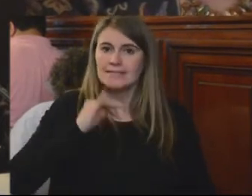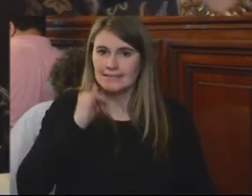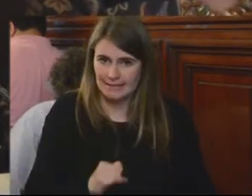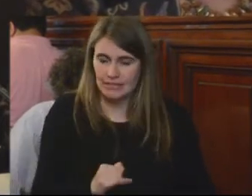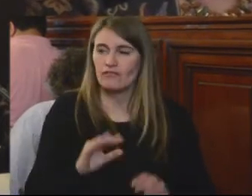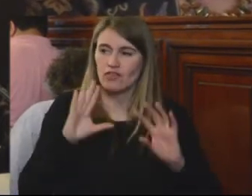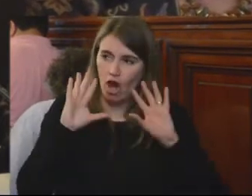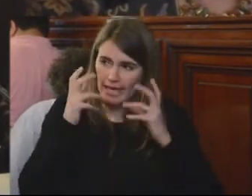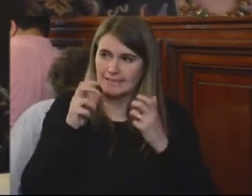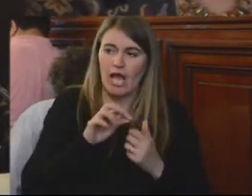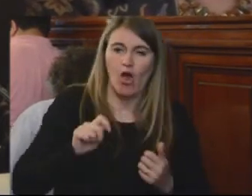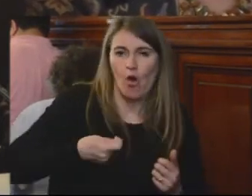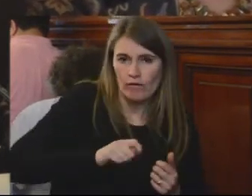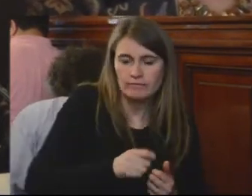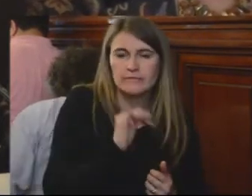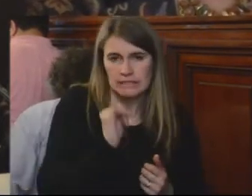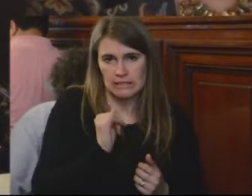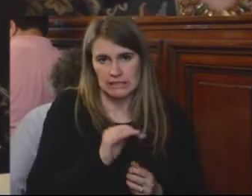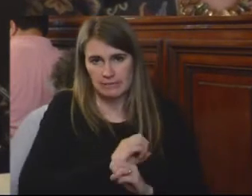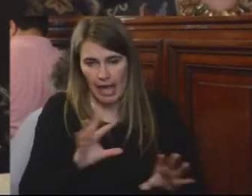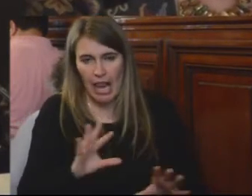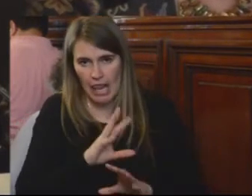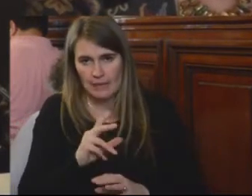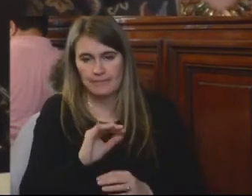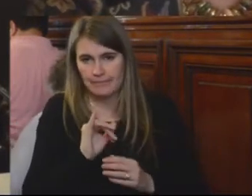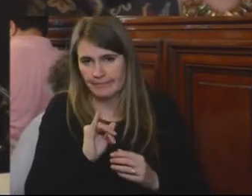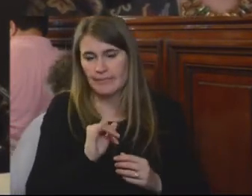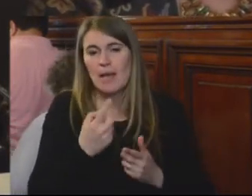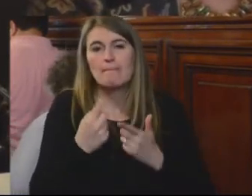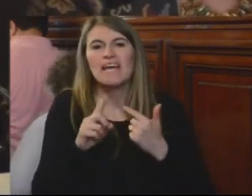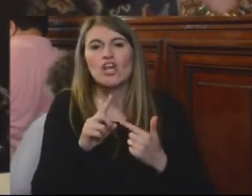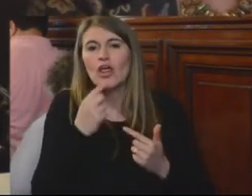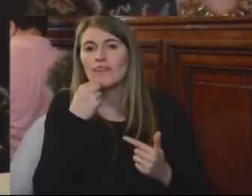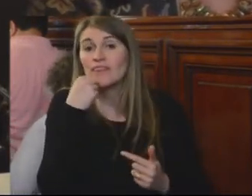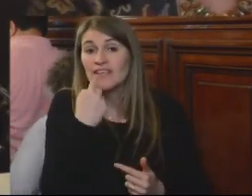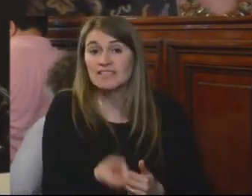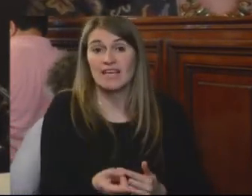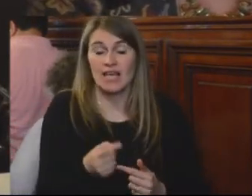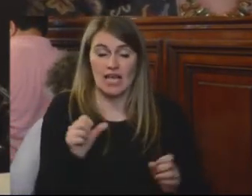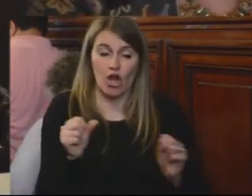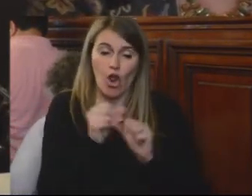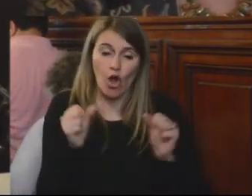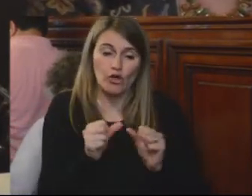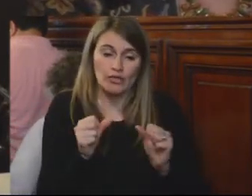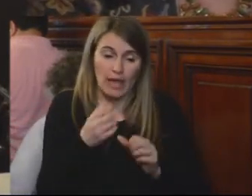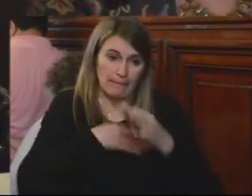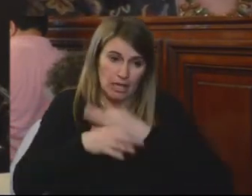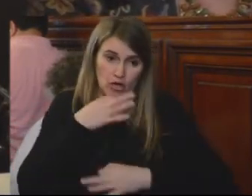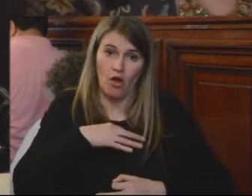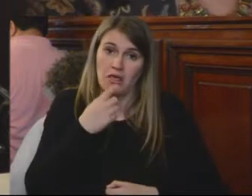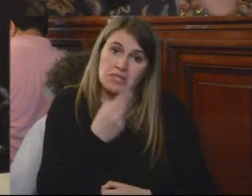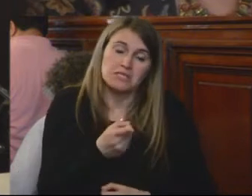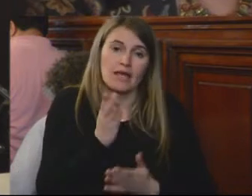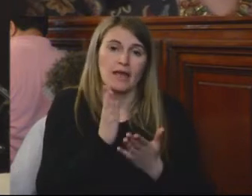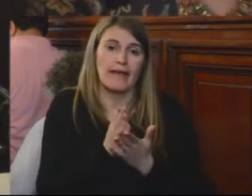reconoce la intervención de los imputados se descarta su responsabilidad alegando que obraron en lo que en derecho se conoce